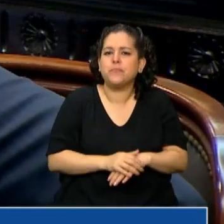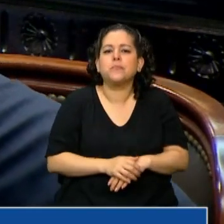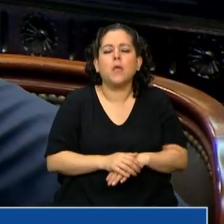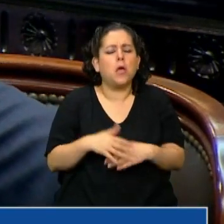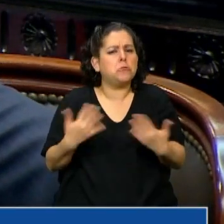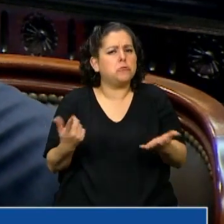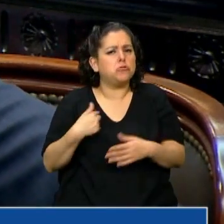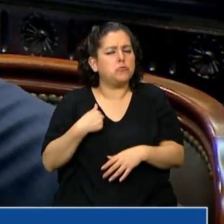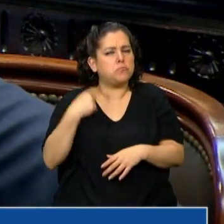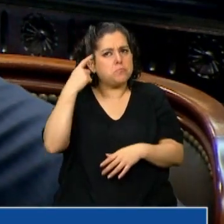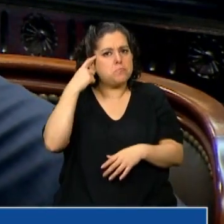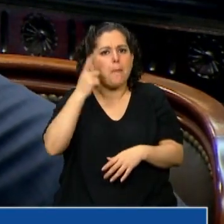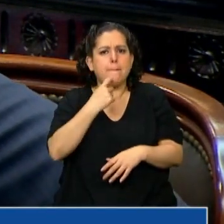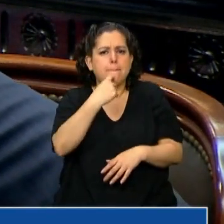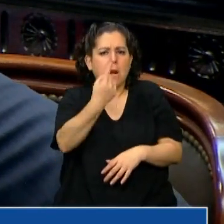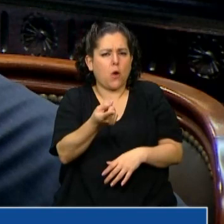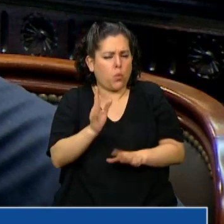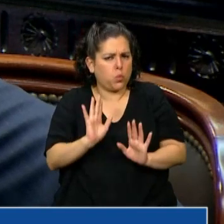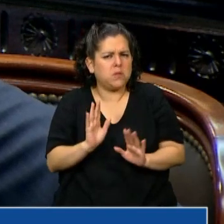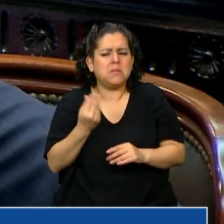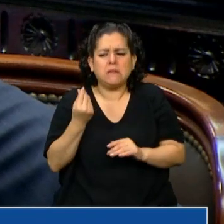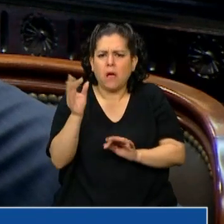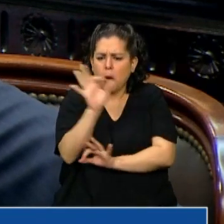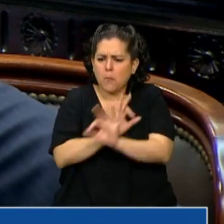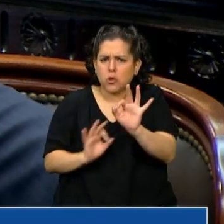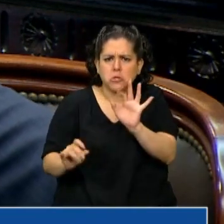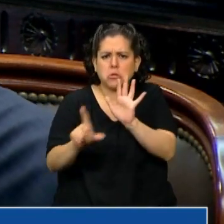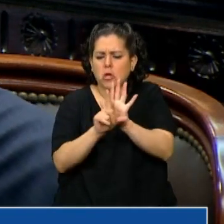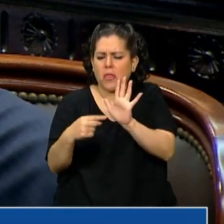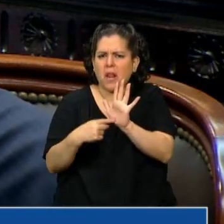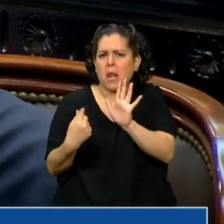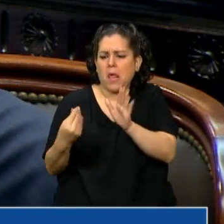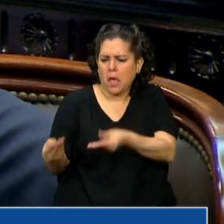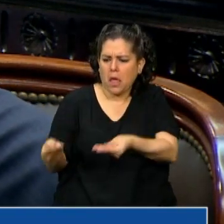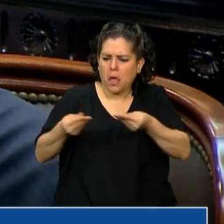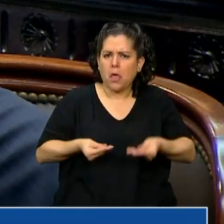primera pregunta que se impone acá es ¿para qué viene este proyecto de ley al Congreso?